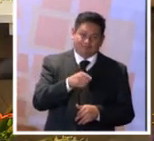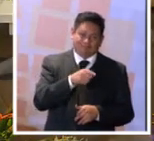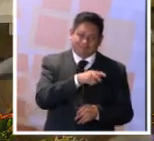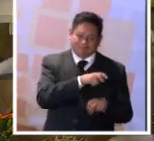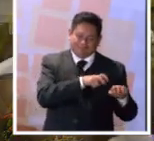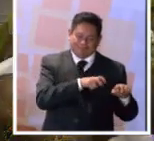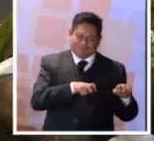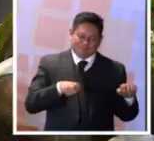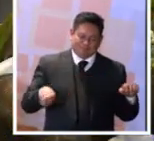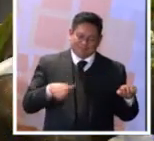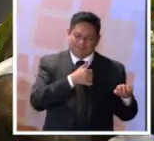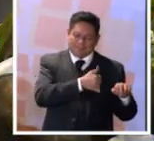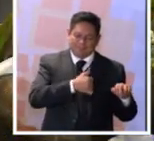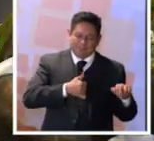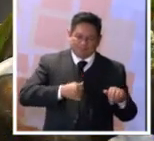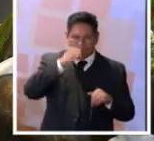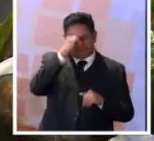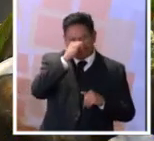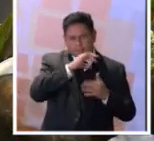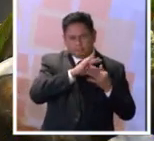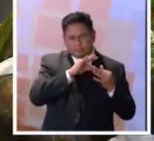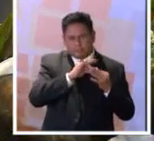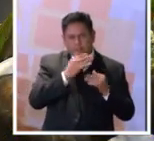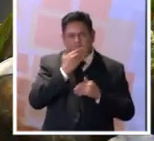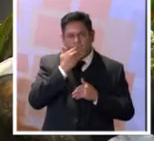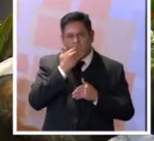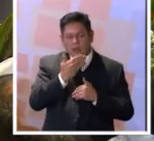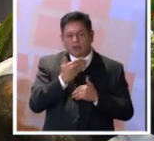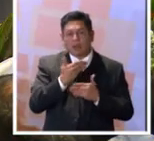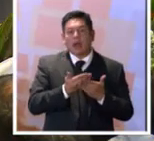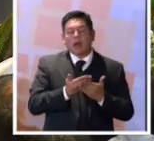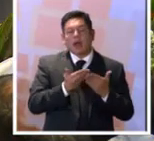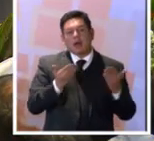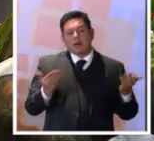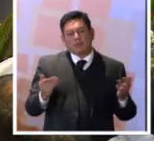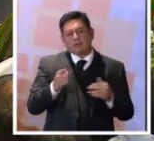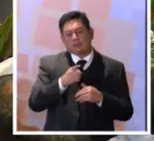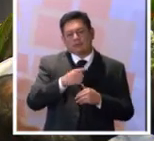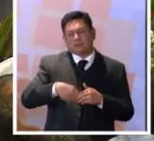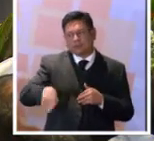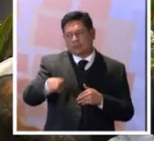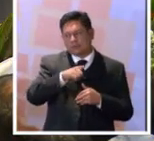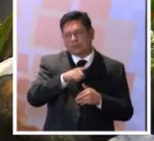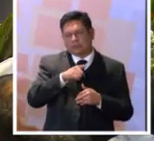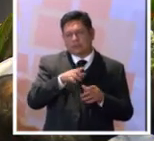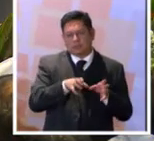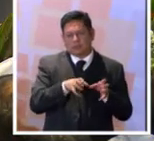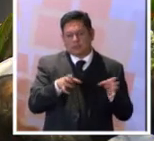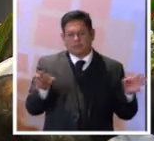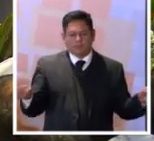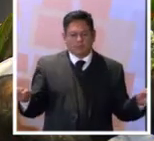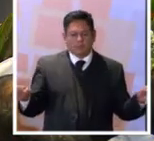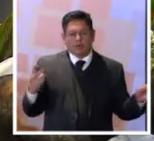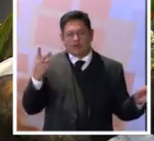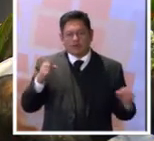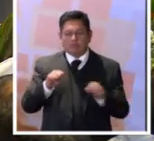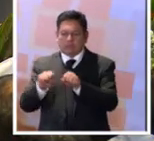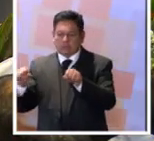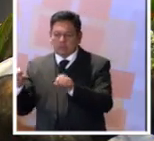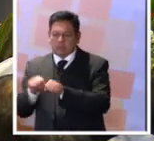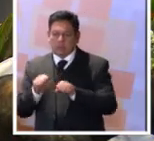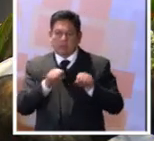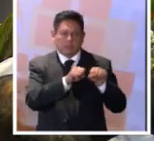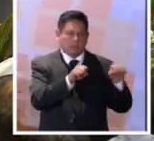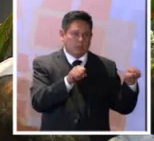conversatorio coloquio. El siguiente conversatorio es de ustedes. Nos vamos a dividir en dos salones en vez de